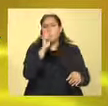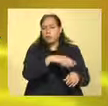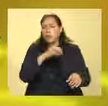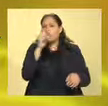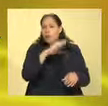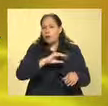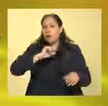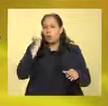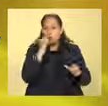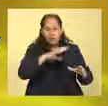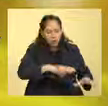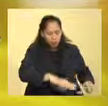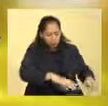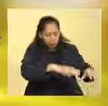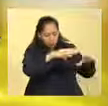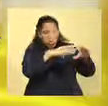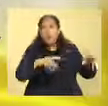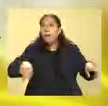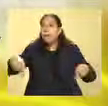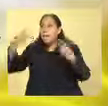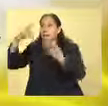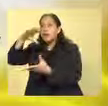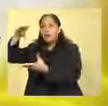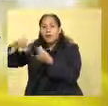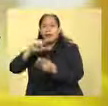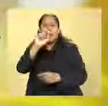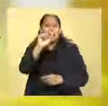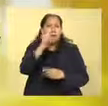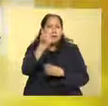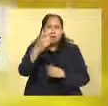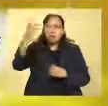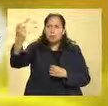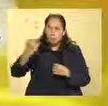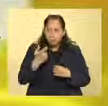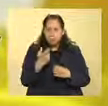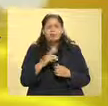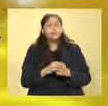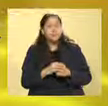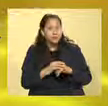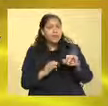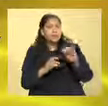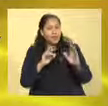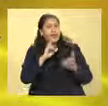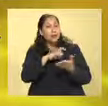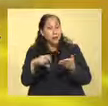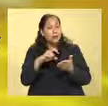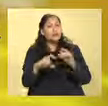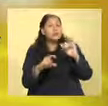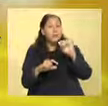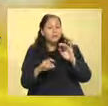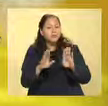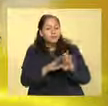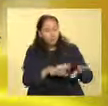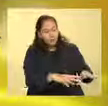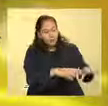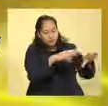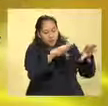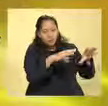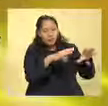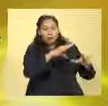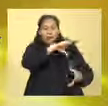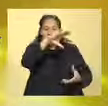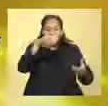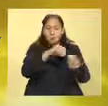guardando y al mes venderlas. Hay empresas de reciclaje que te las compran. Entonces, es una forma de